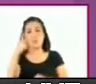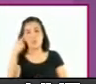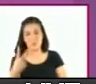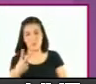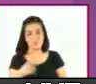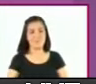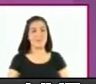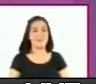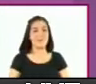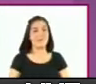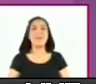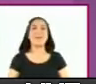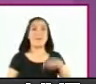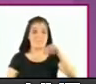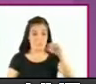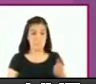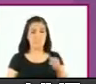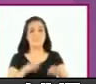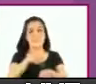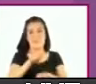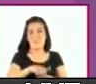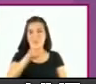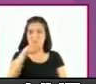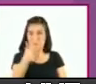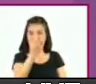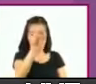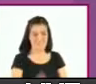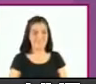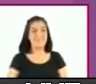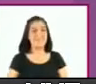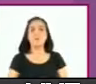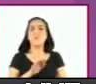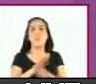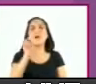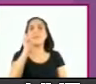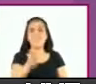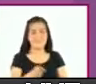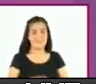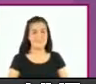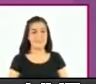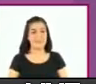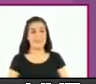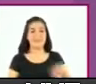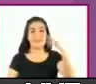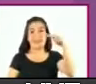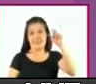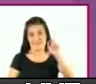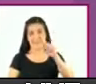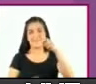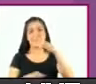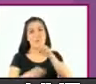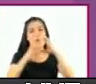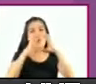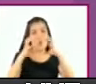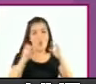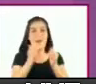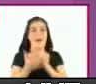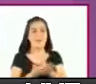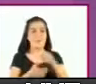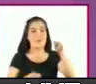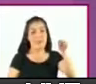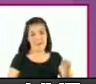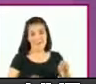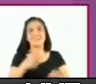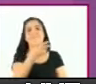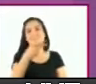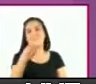2. En el lugar 12 de la tira corresponde al tercer globo azul. N es